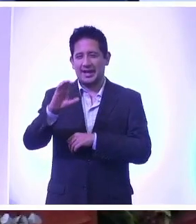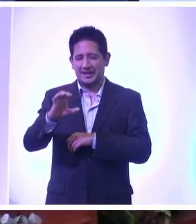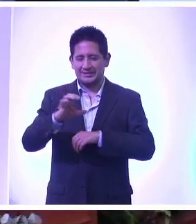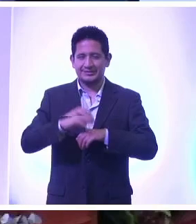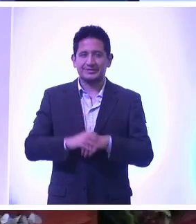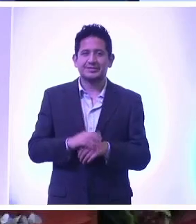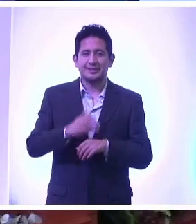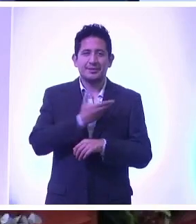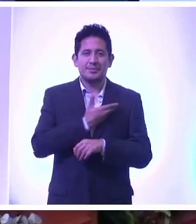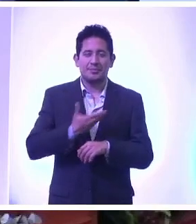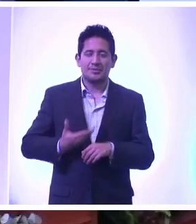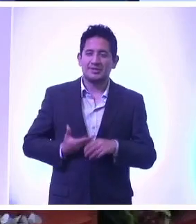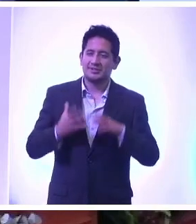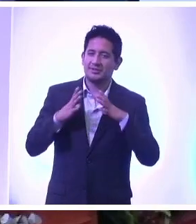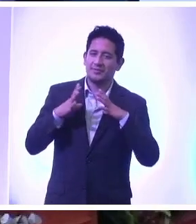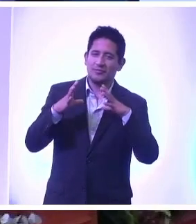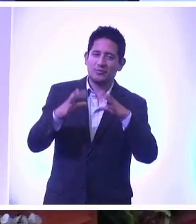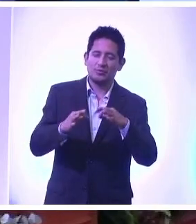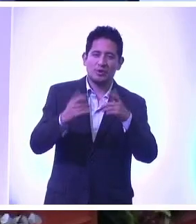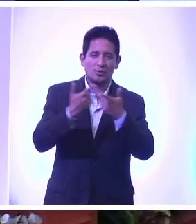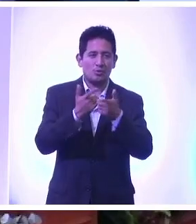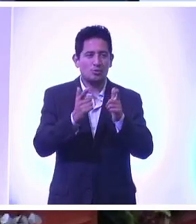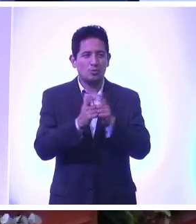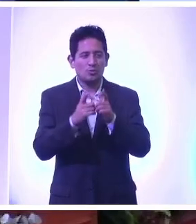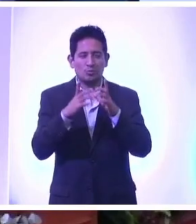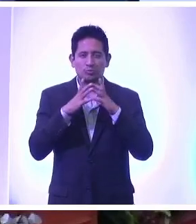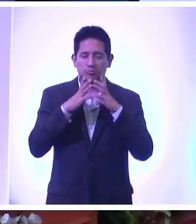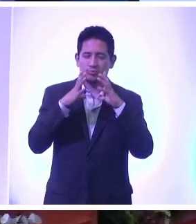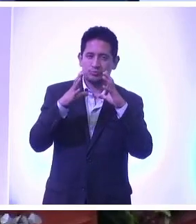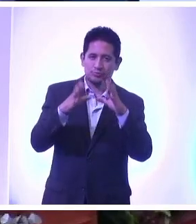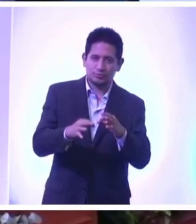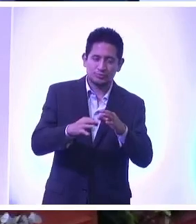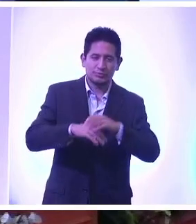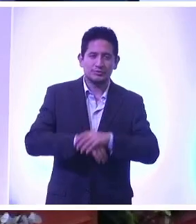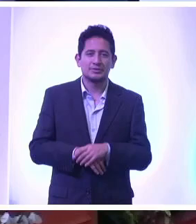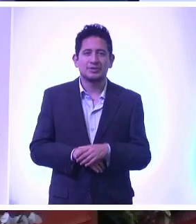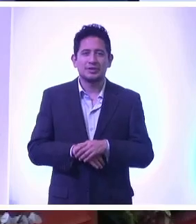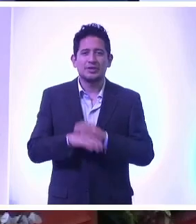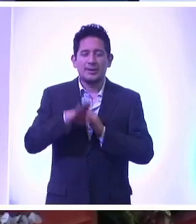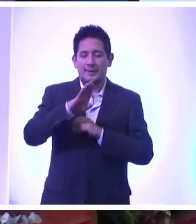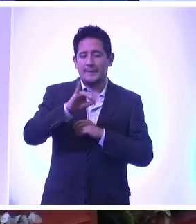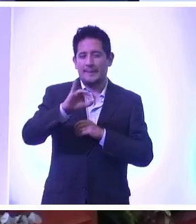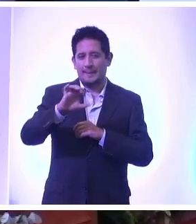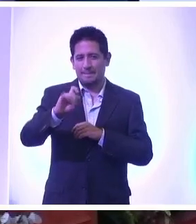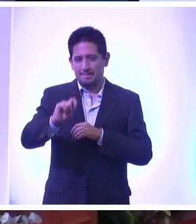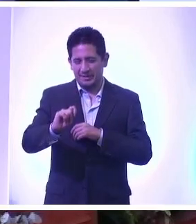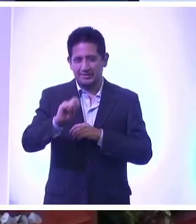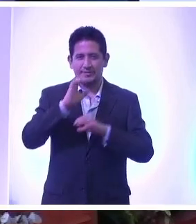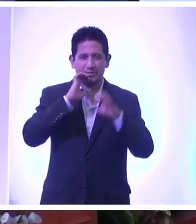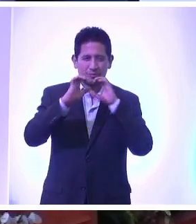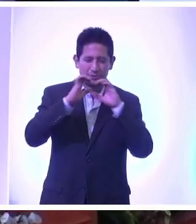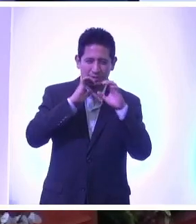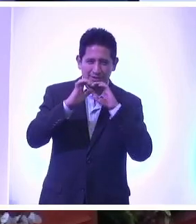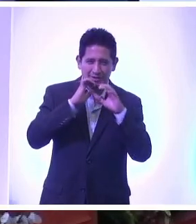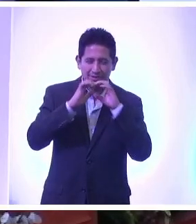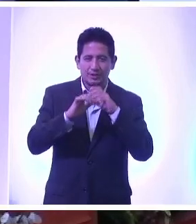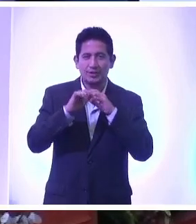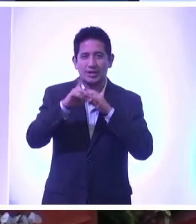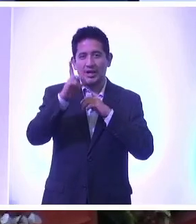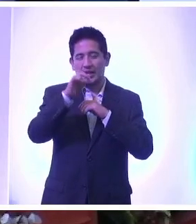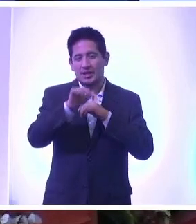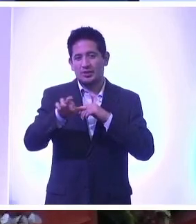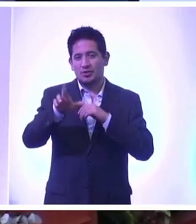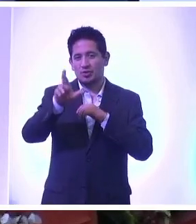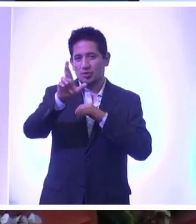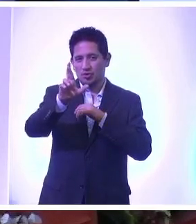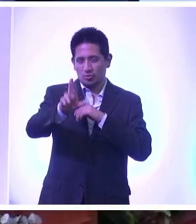fundador grupo empresarial alteya sinergia director fundador de dip comunicación dror honoris causa por